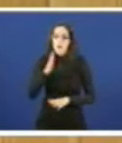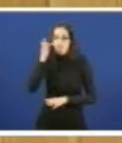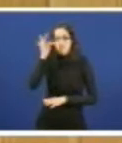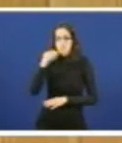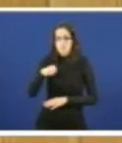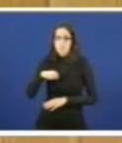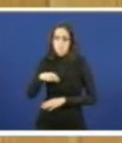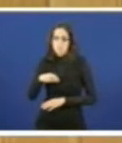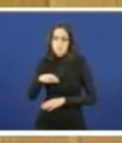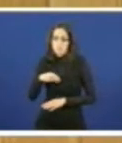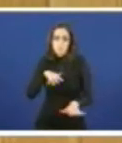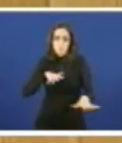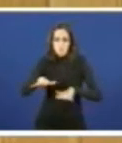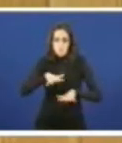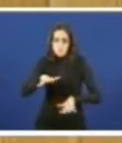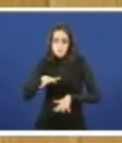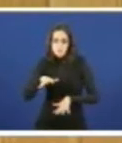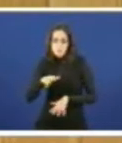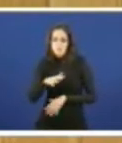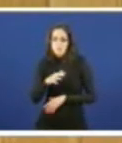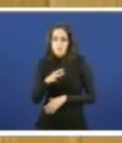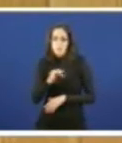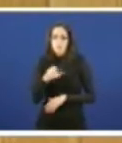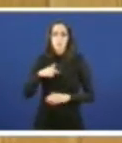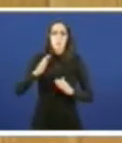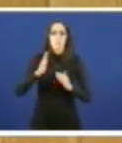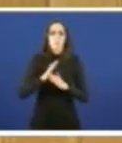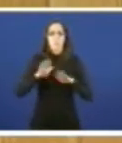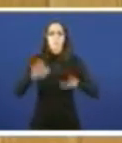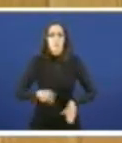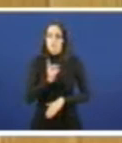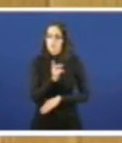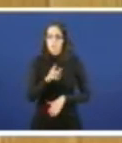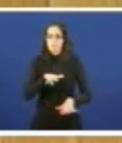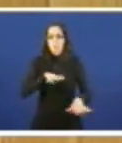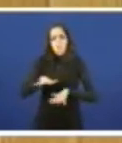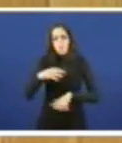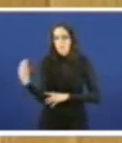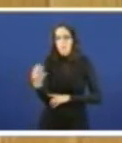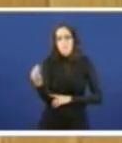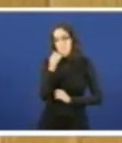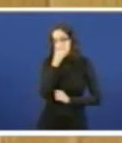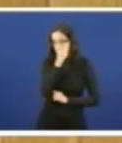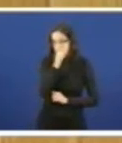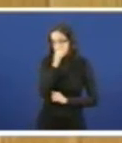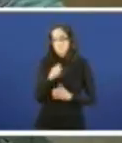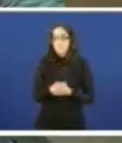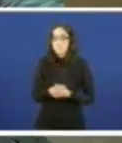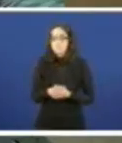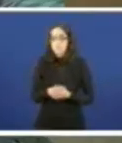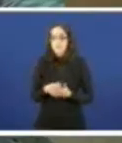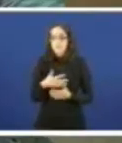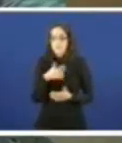no dinamicismo de Heráclito que na inmobilidade de Parménides. O do ser único, eterno e